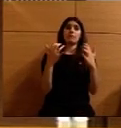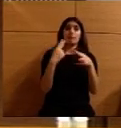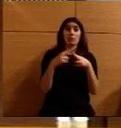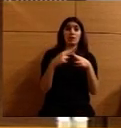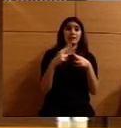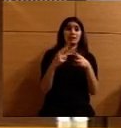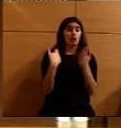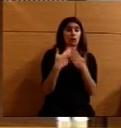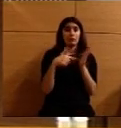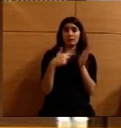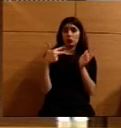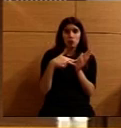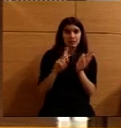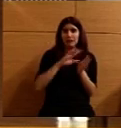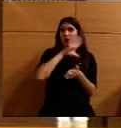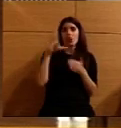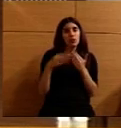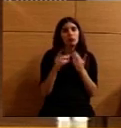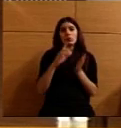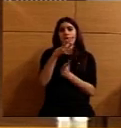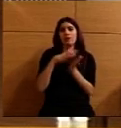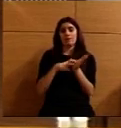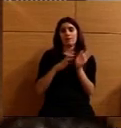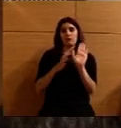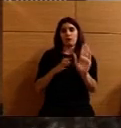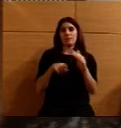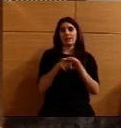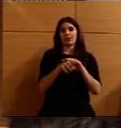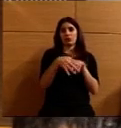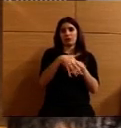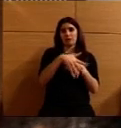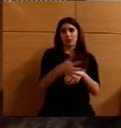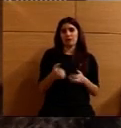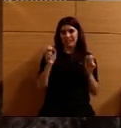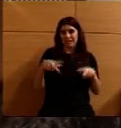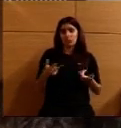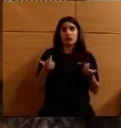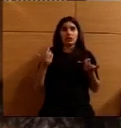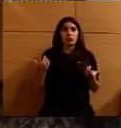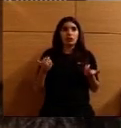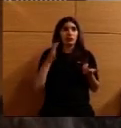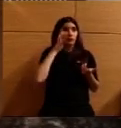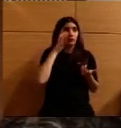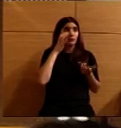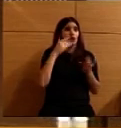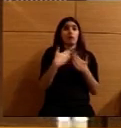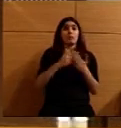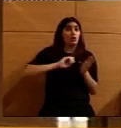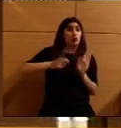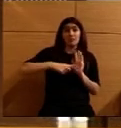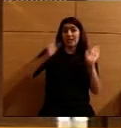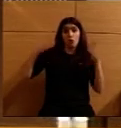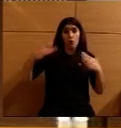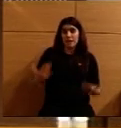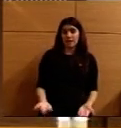la documentación no se incluyó el informe en el gestor de expedientes. Por tanto, no estaba toda la